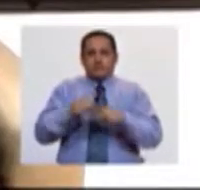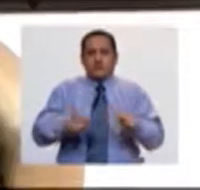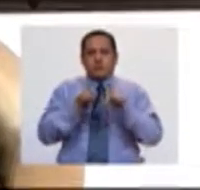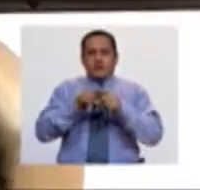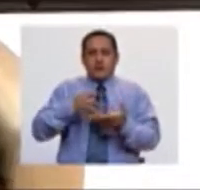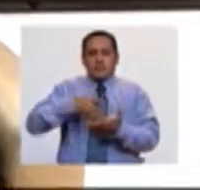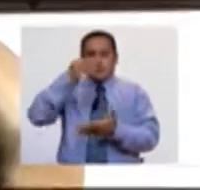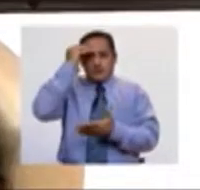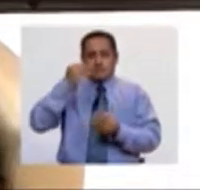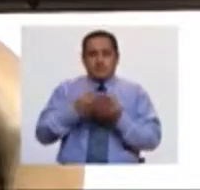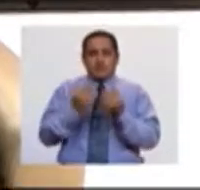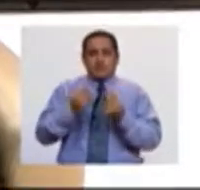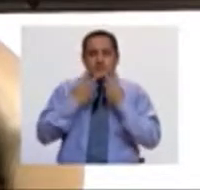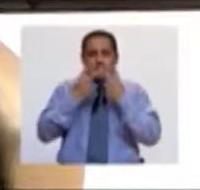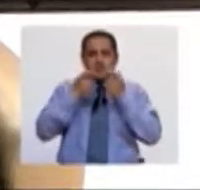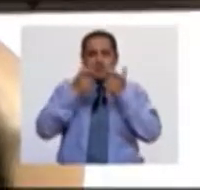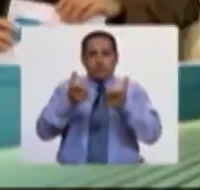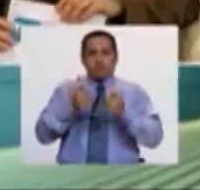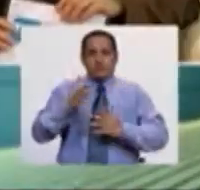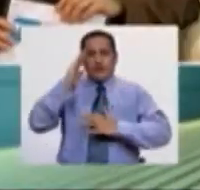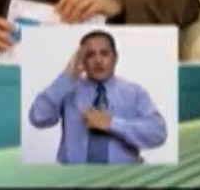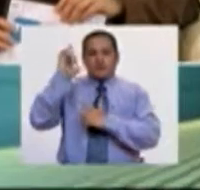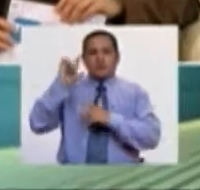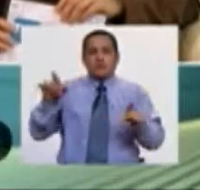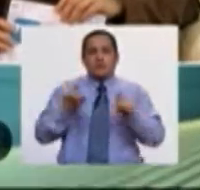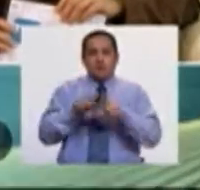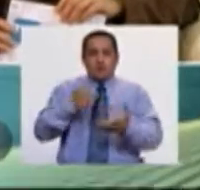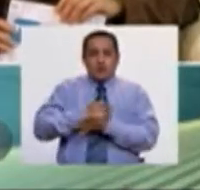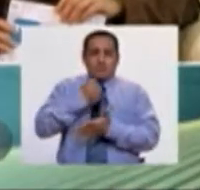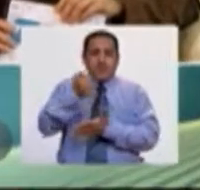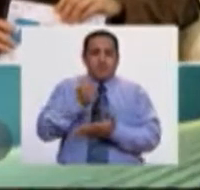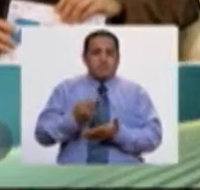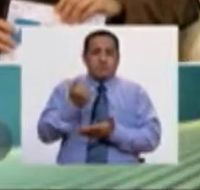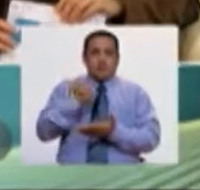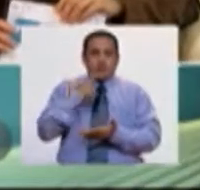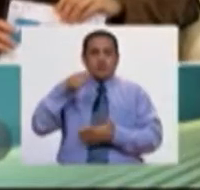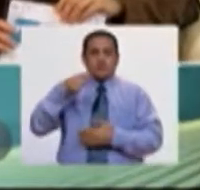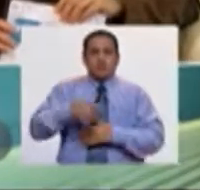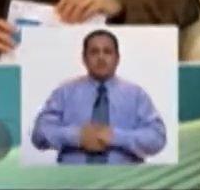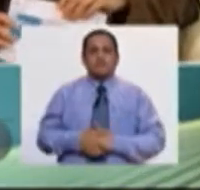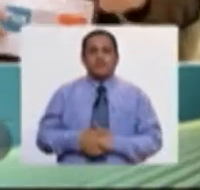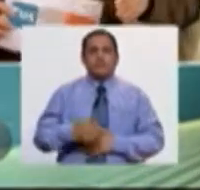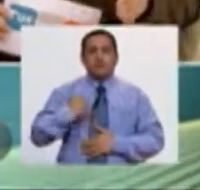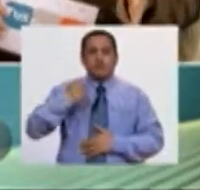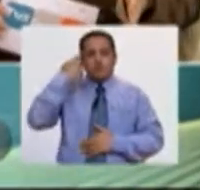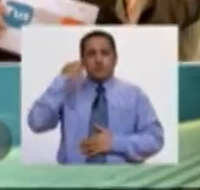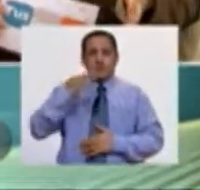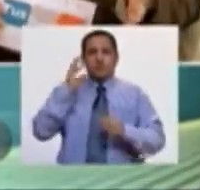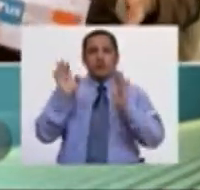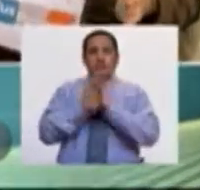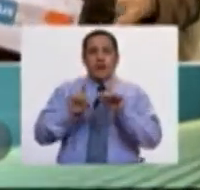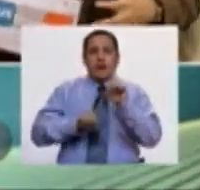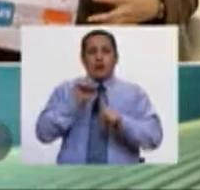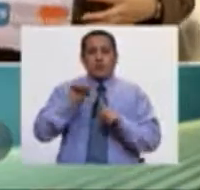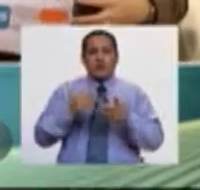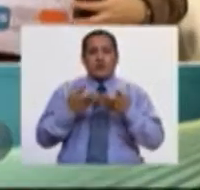así, que aprenda bastante y se quede para que sirva al ejército realmente, y tú le pagues una remuneración como le correspondería. Claro, ese es para, digamos, para